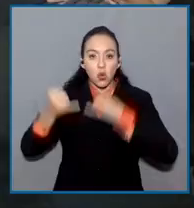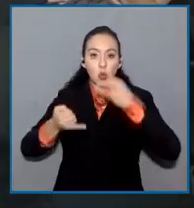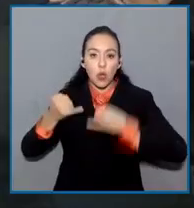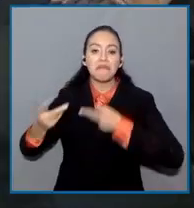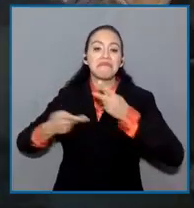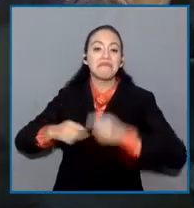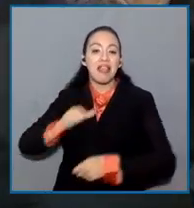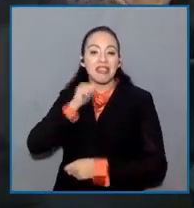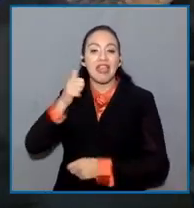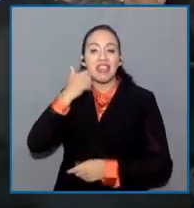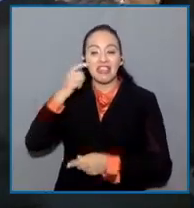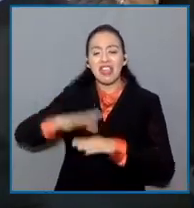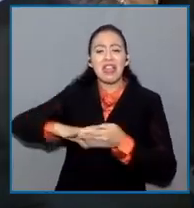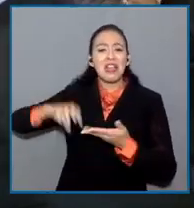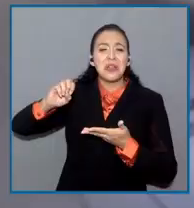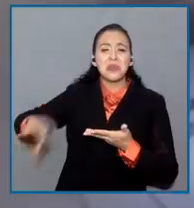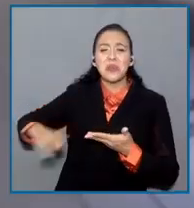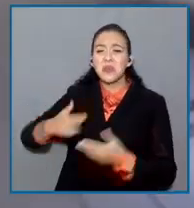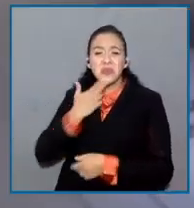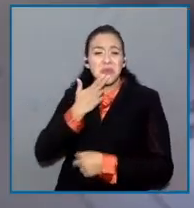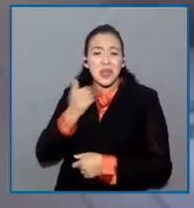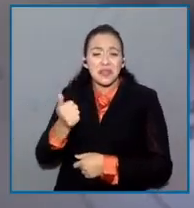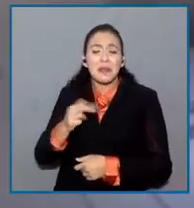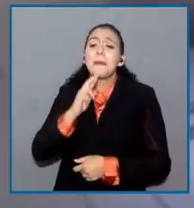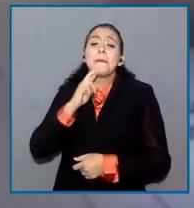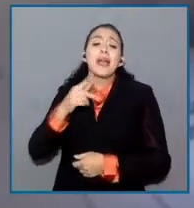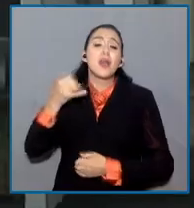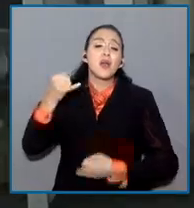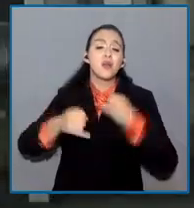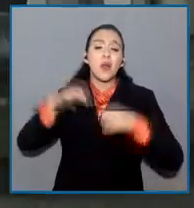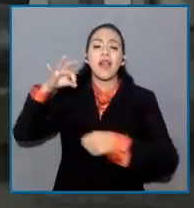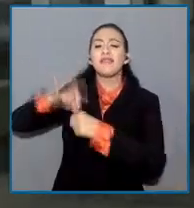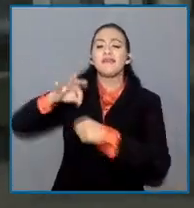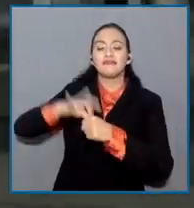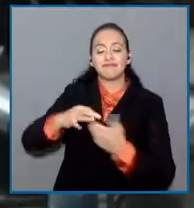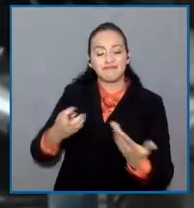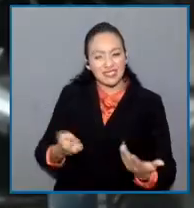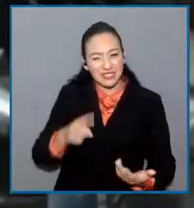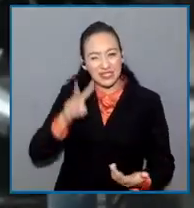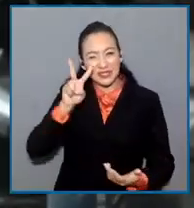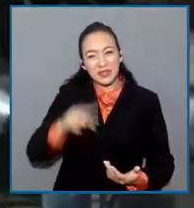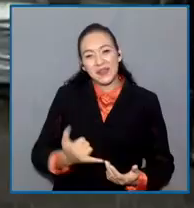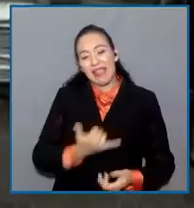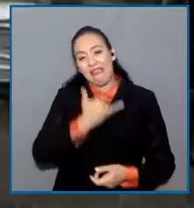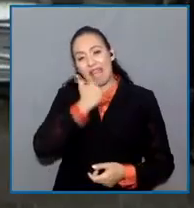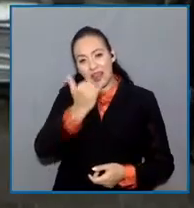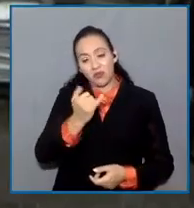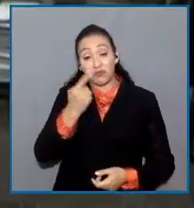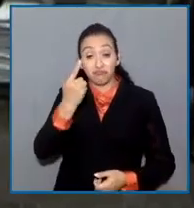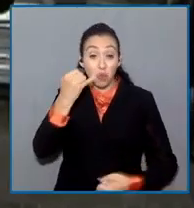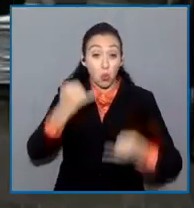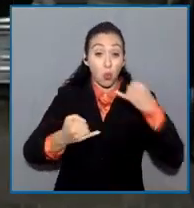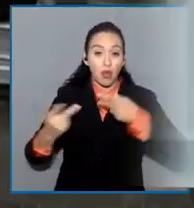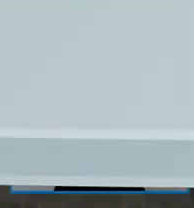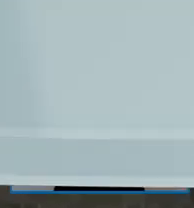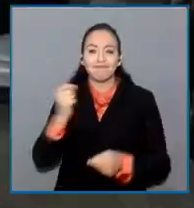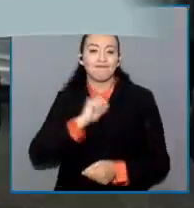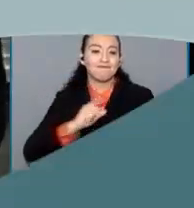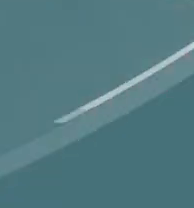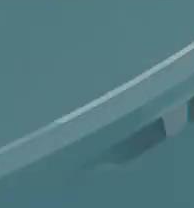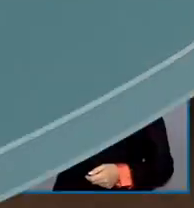juzgador implica preparación especializada. Para el canal del Poder Judicial de la Federación, Laura Murillo.